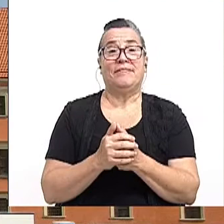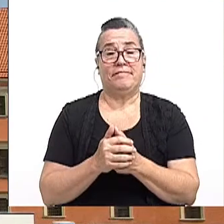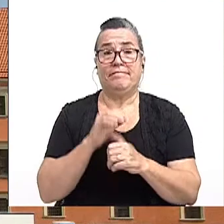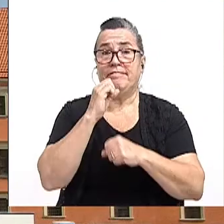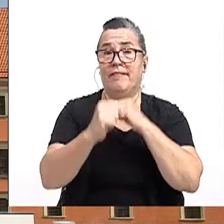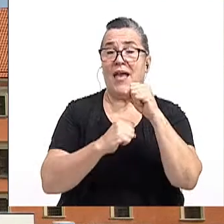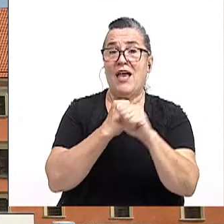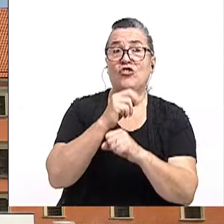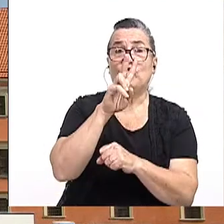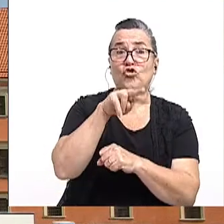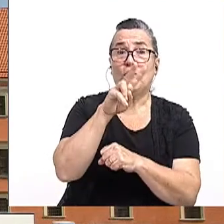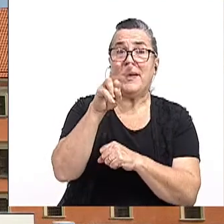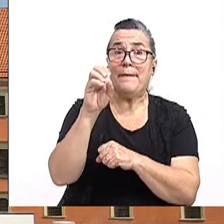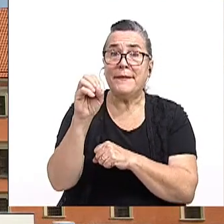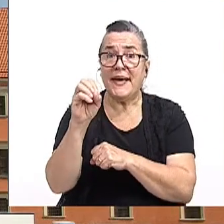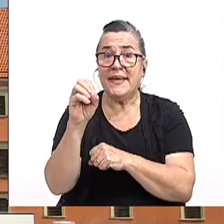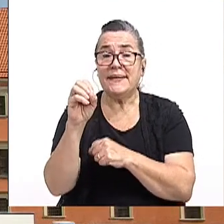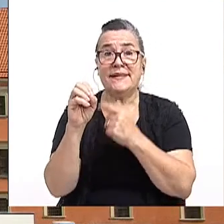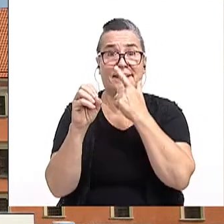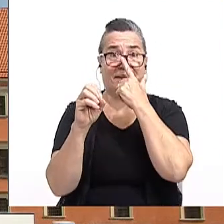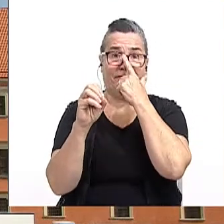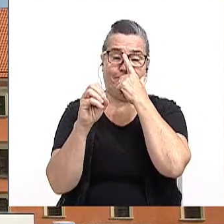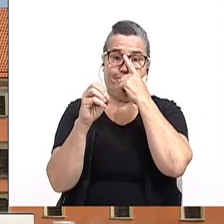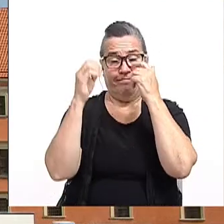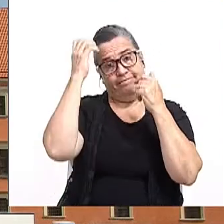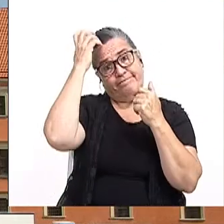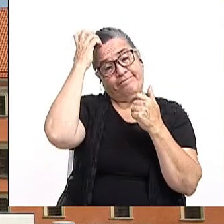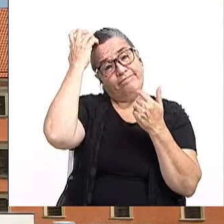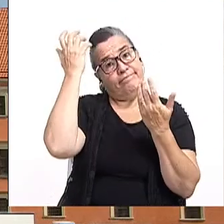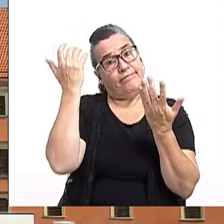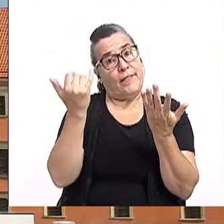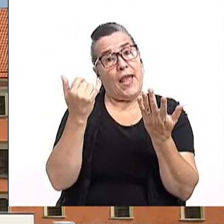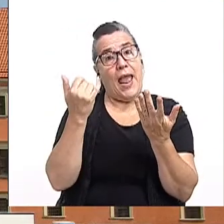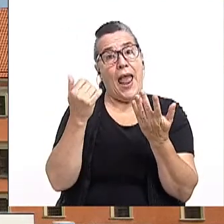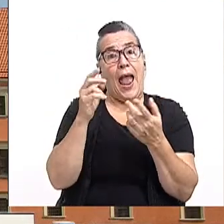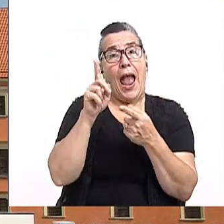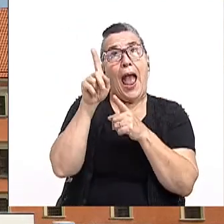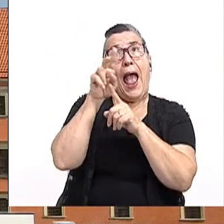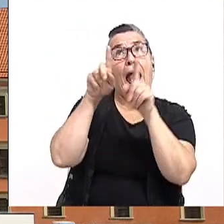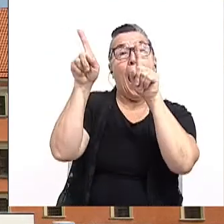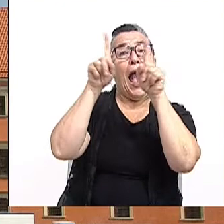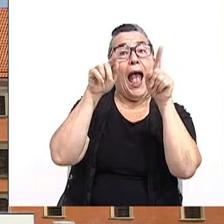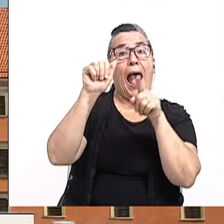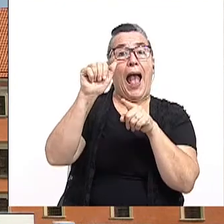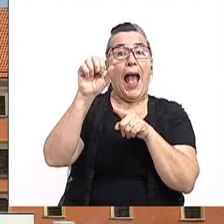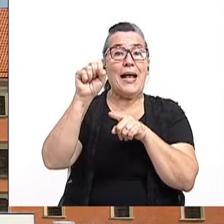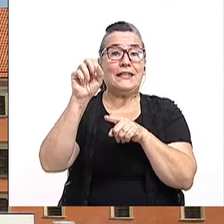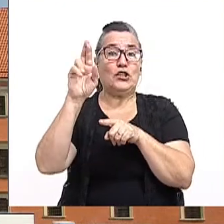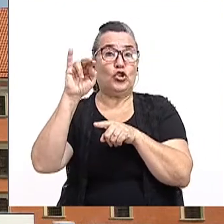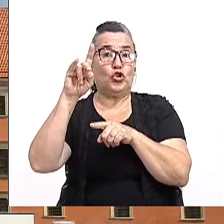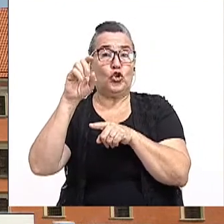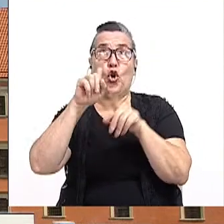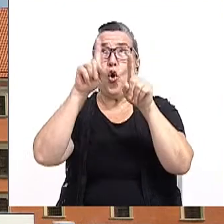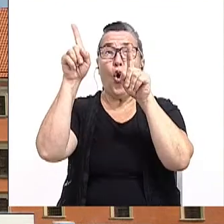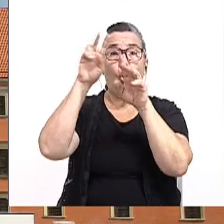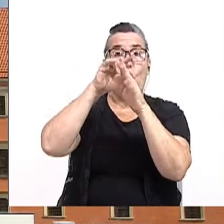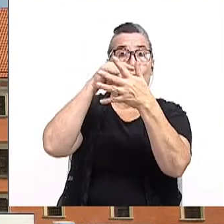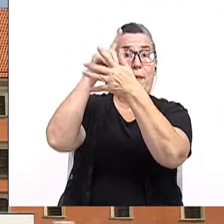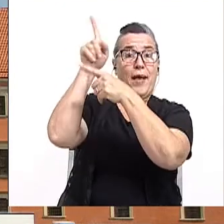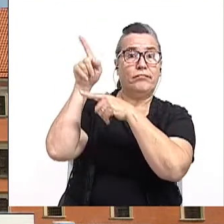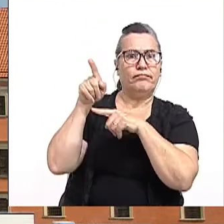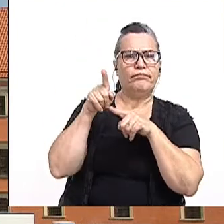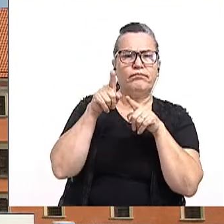año 2020, una astrónoma de Estados Unidos